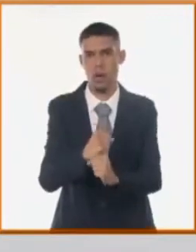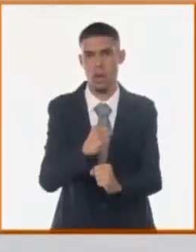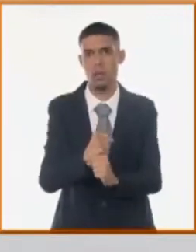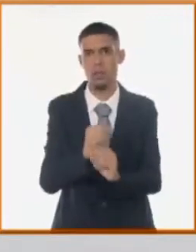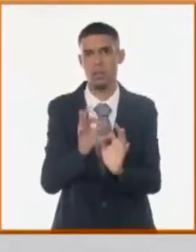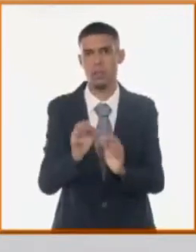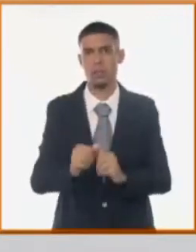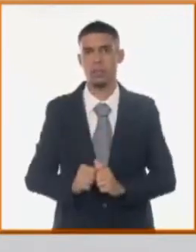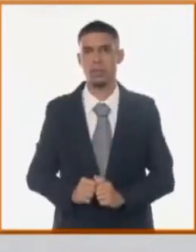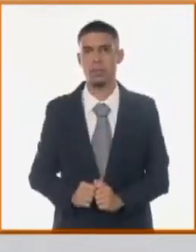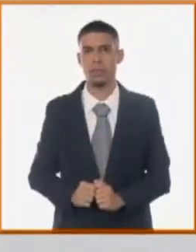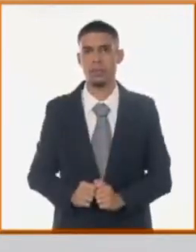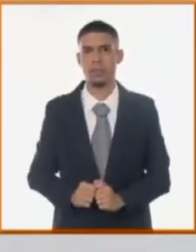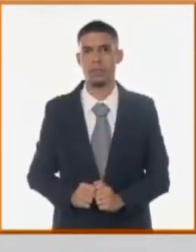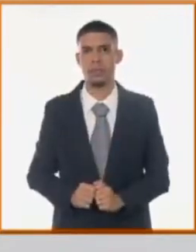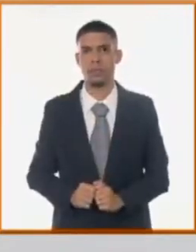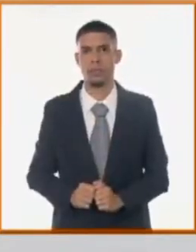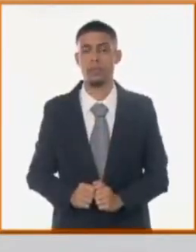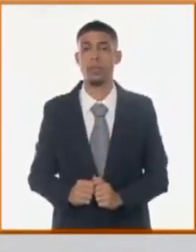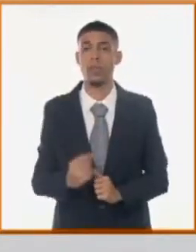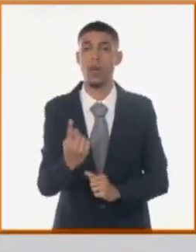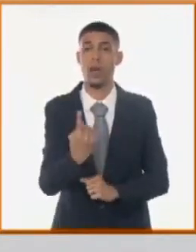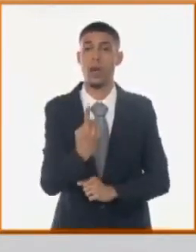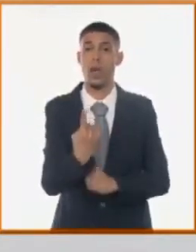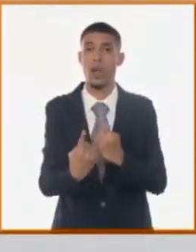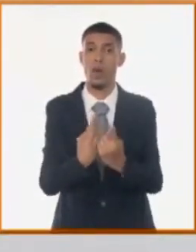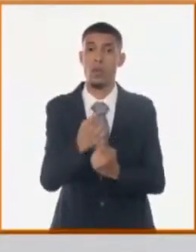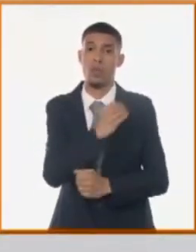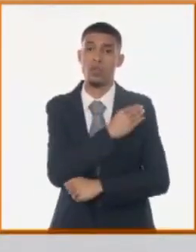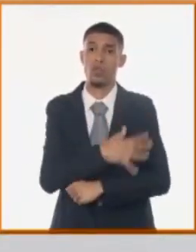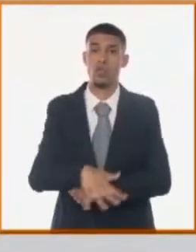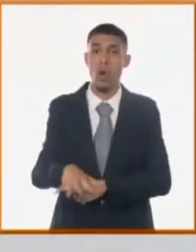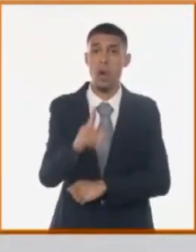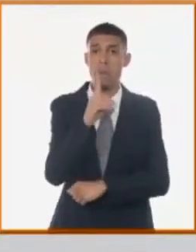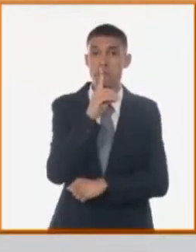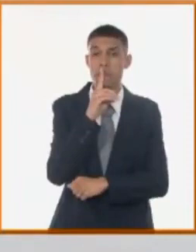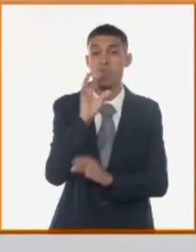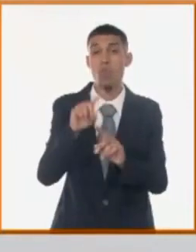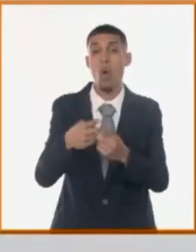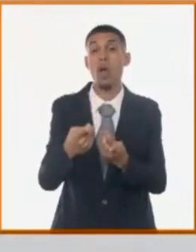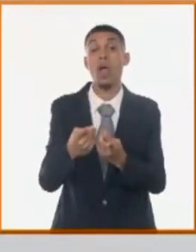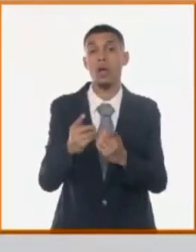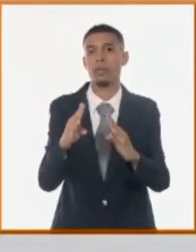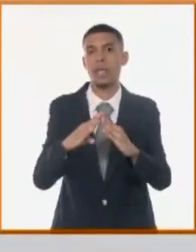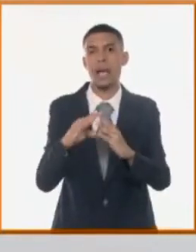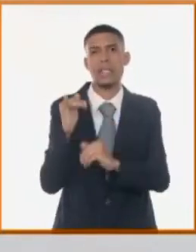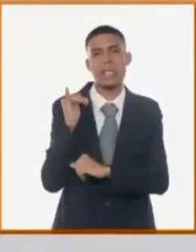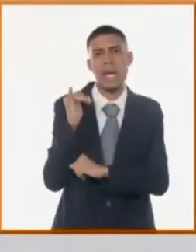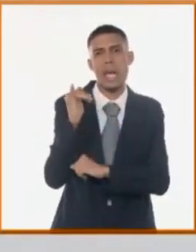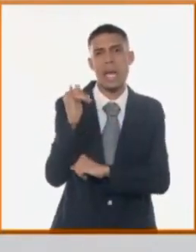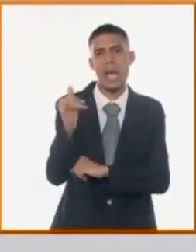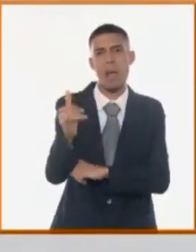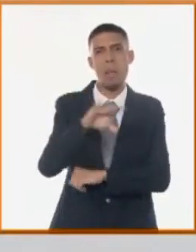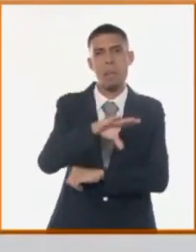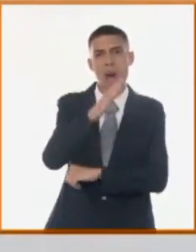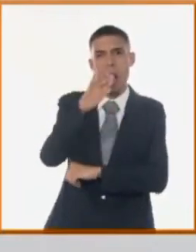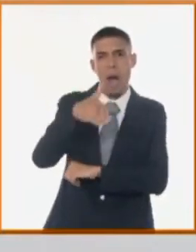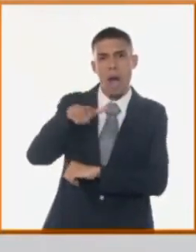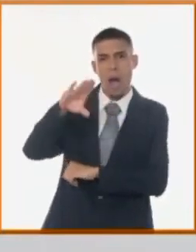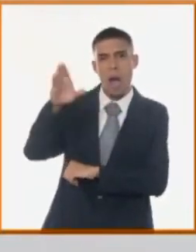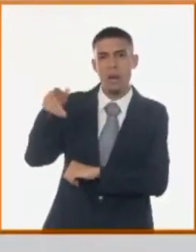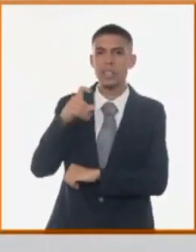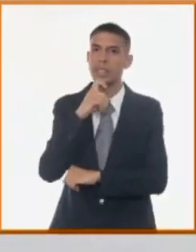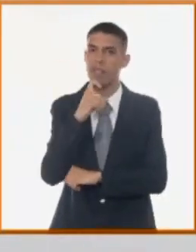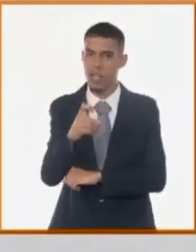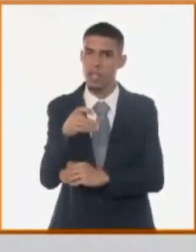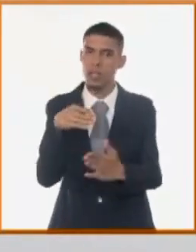lo miramos, zonas de silencio llamadas, ¿no? Zonas de silencio, zonas que están en el plan Turquino, en las que se continúa trabajando. Si lo miramos desde el punto de vista del